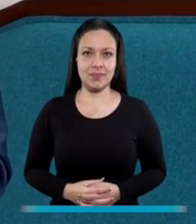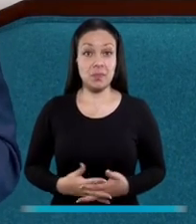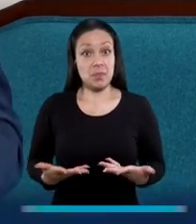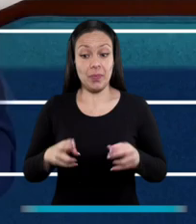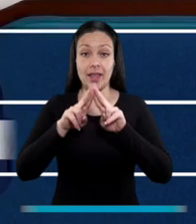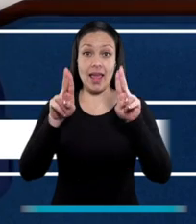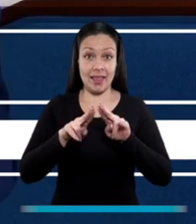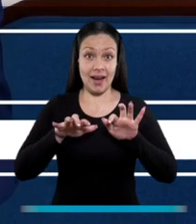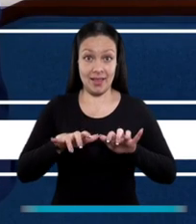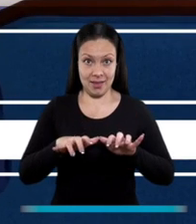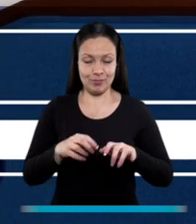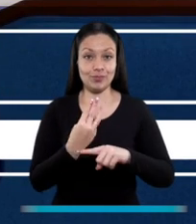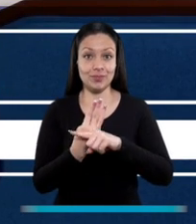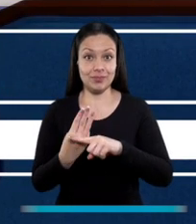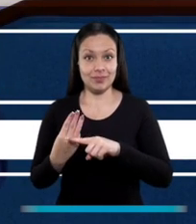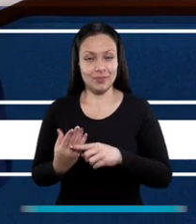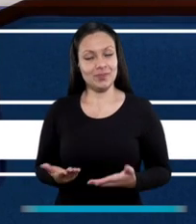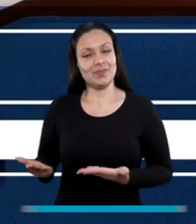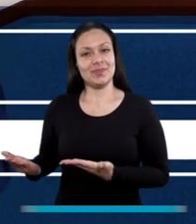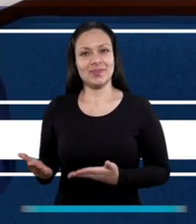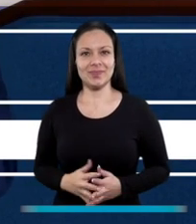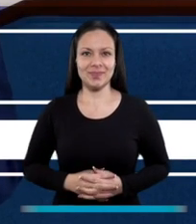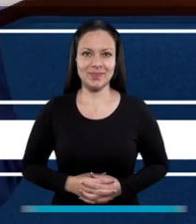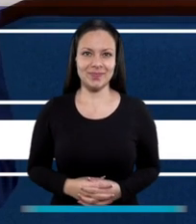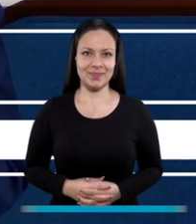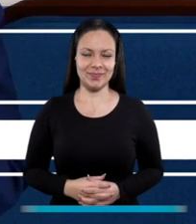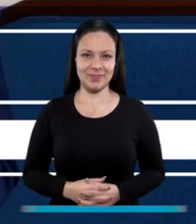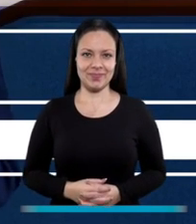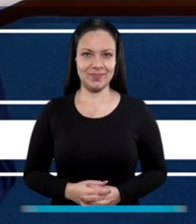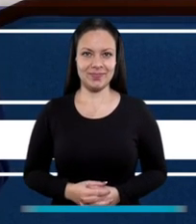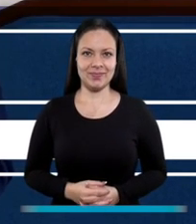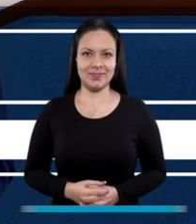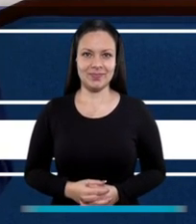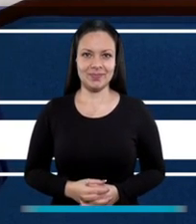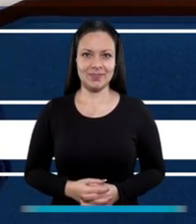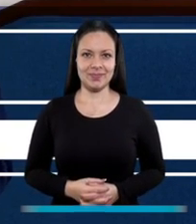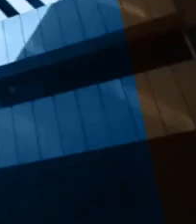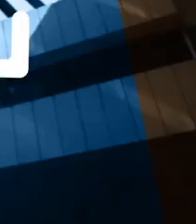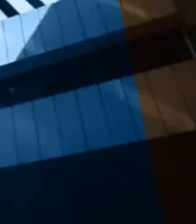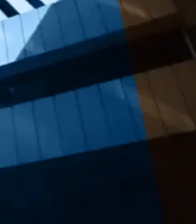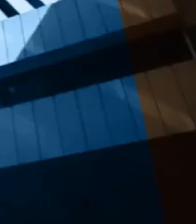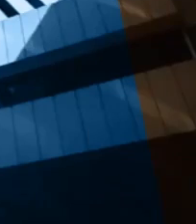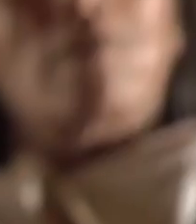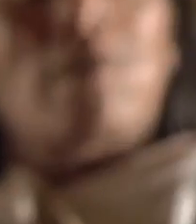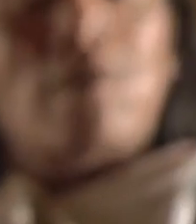018-940-808 o a través de nuestra sede electrónica en www.procuraduría.gov.co.